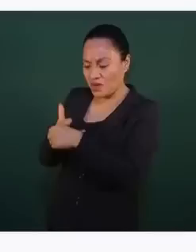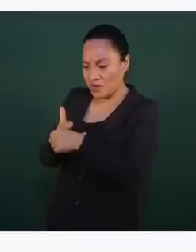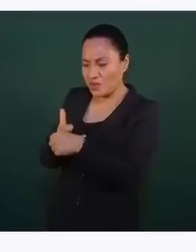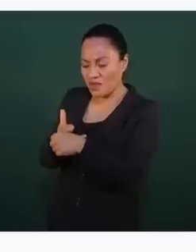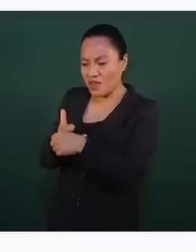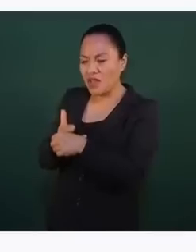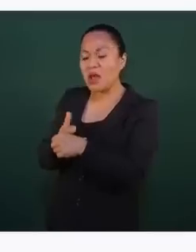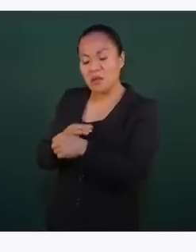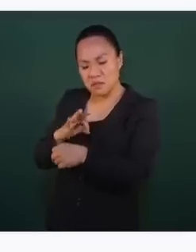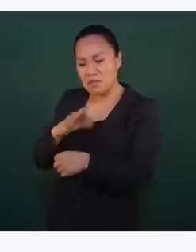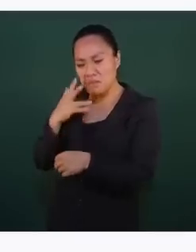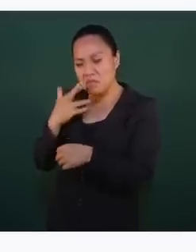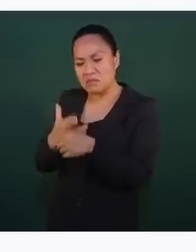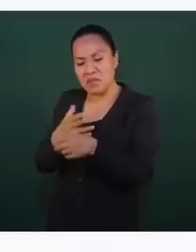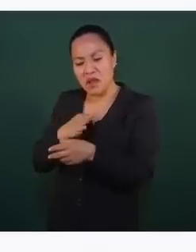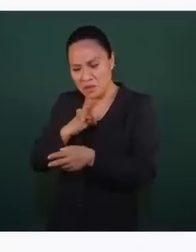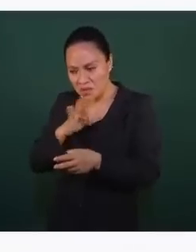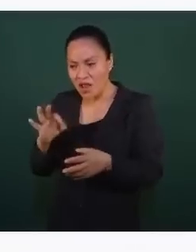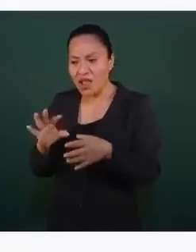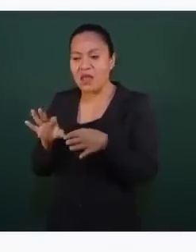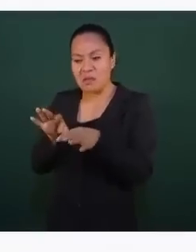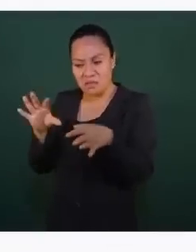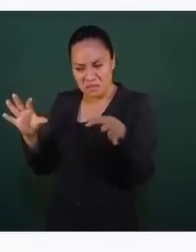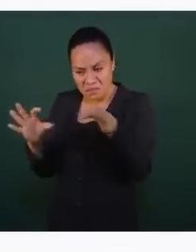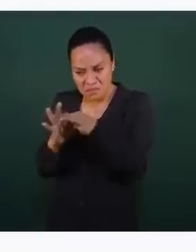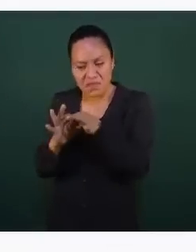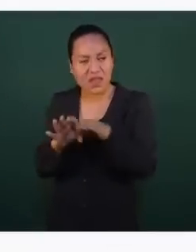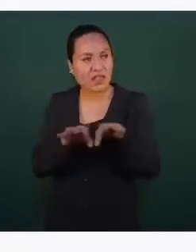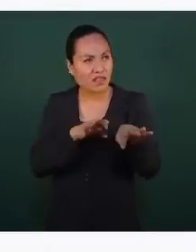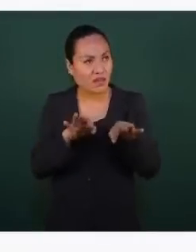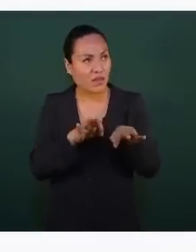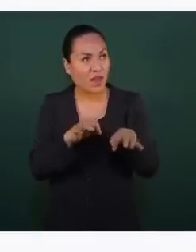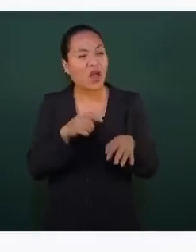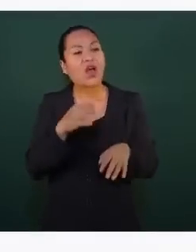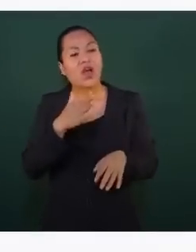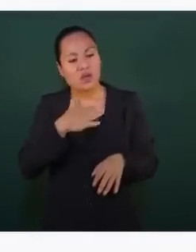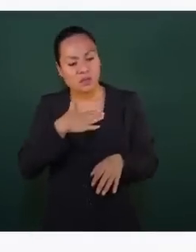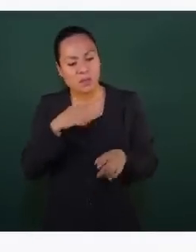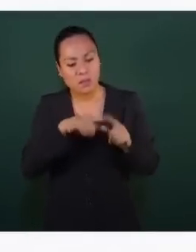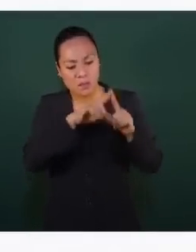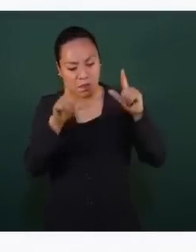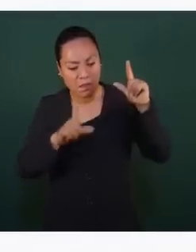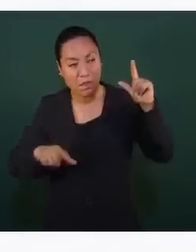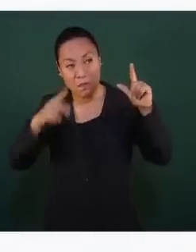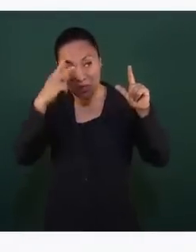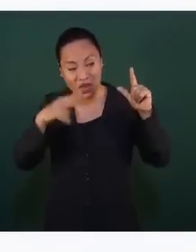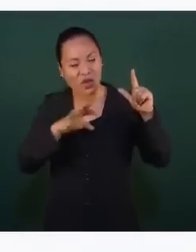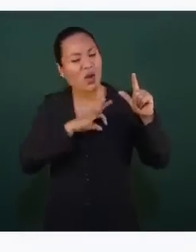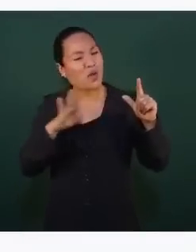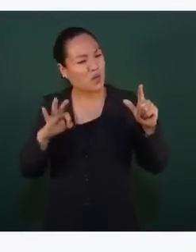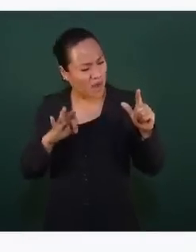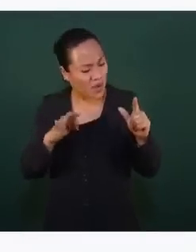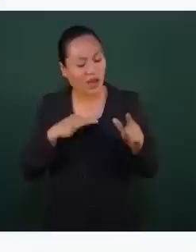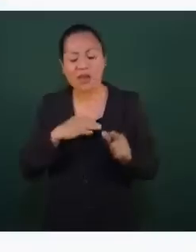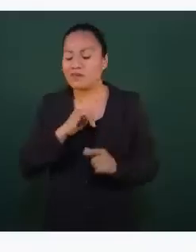ejecutiva, nosotros estaríamos plenamente dispuestos a colaborar con